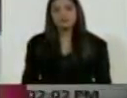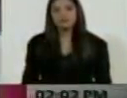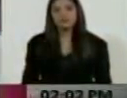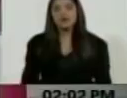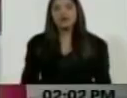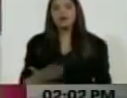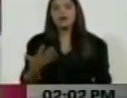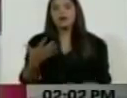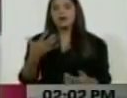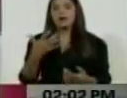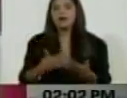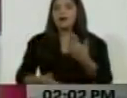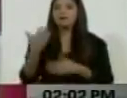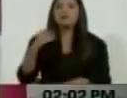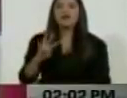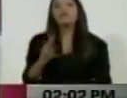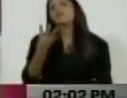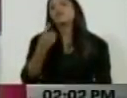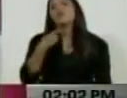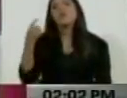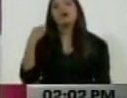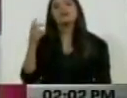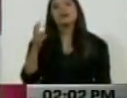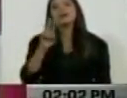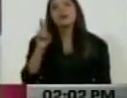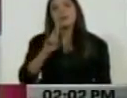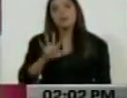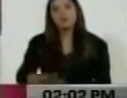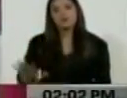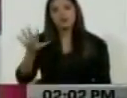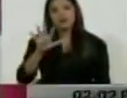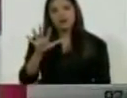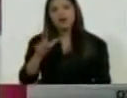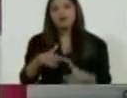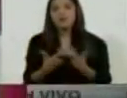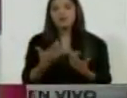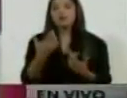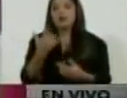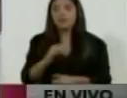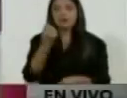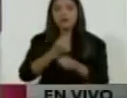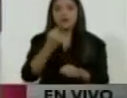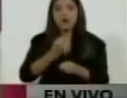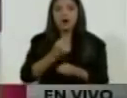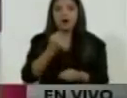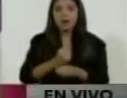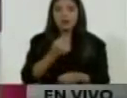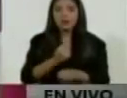gobernado por la Cuarta República y toda esa gente. Y había trabajadores,